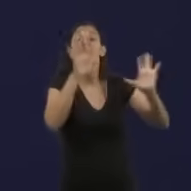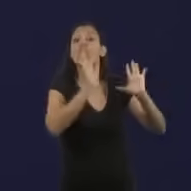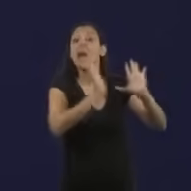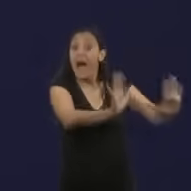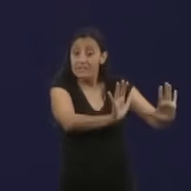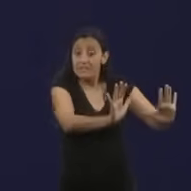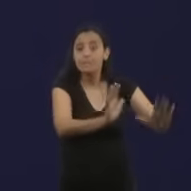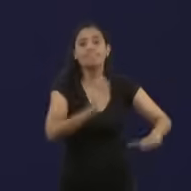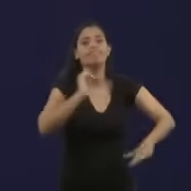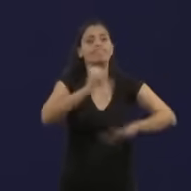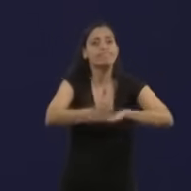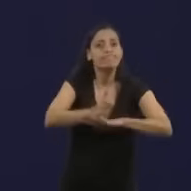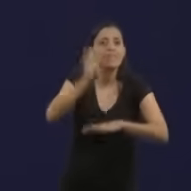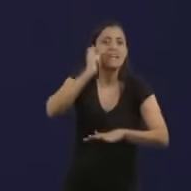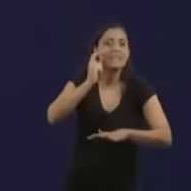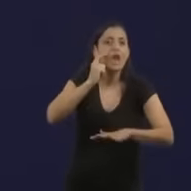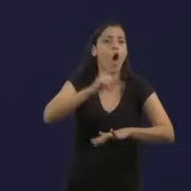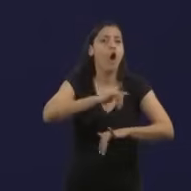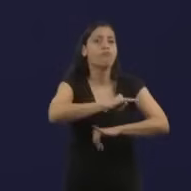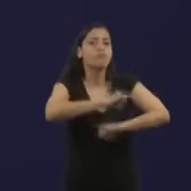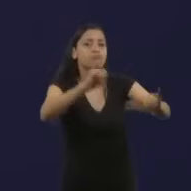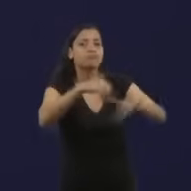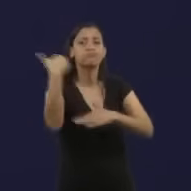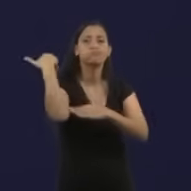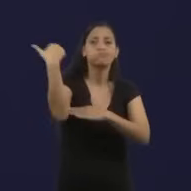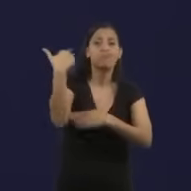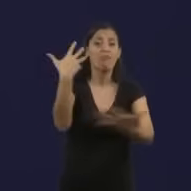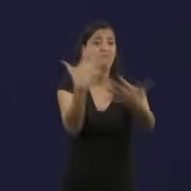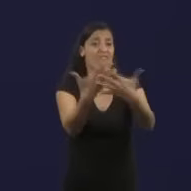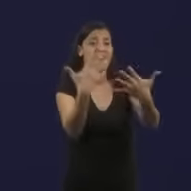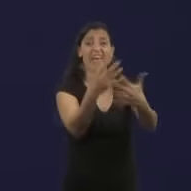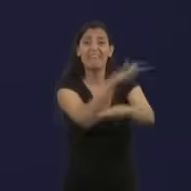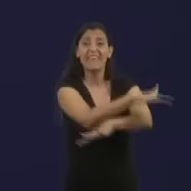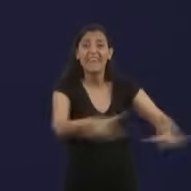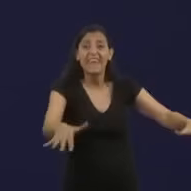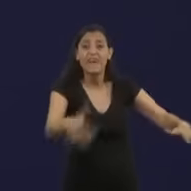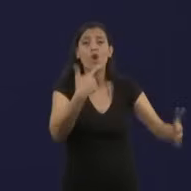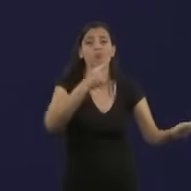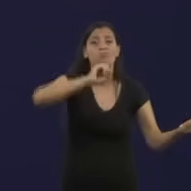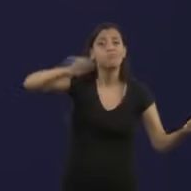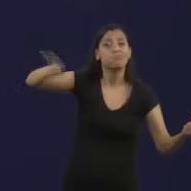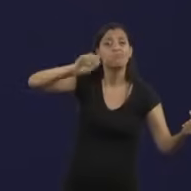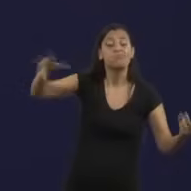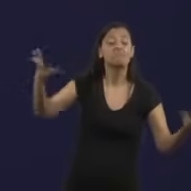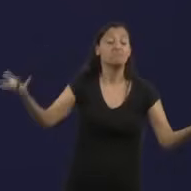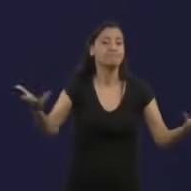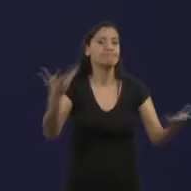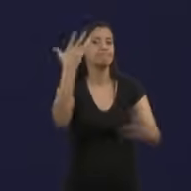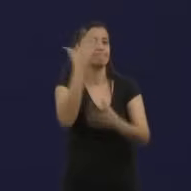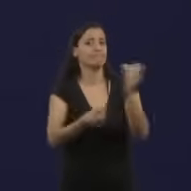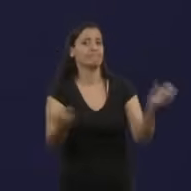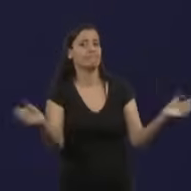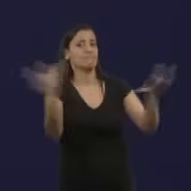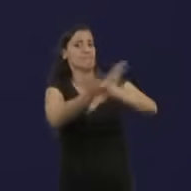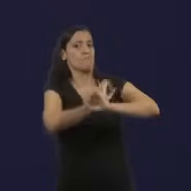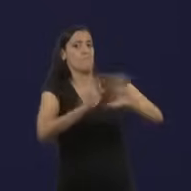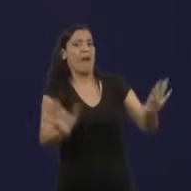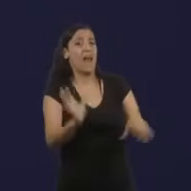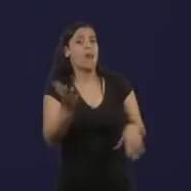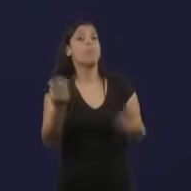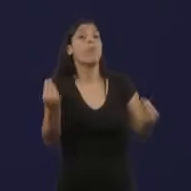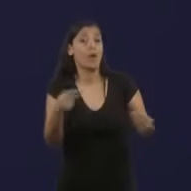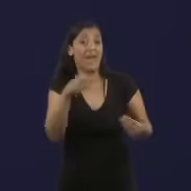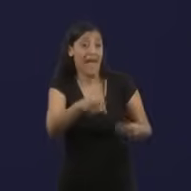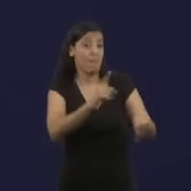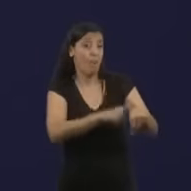esa gran confusión cometió el error de eh involucrar política en un acto donde donde